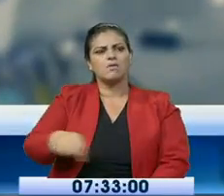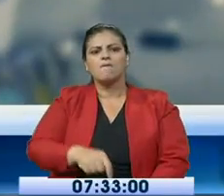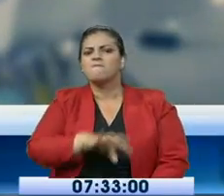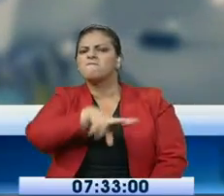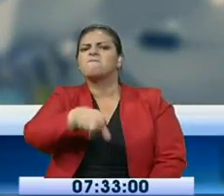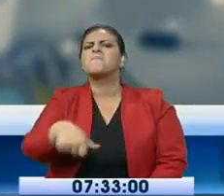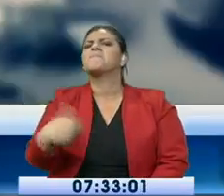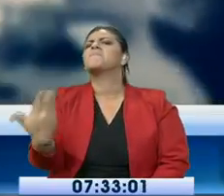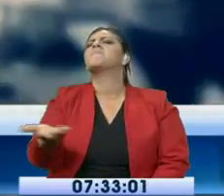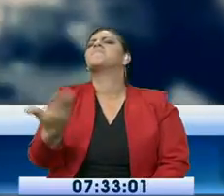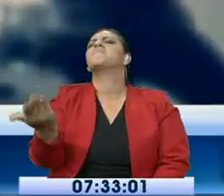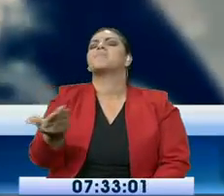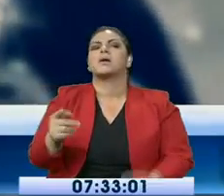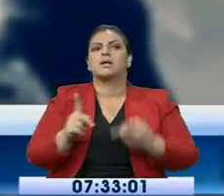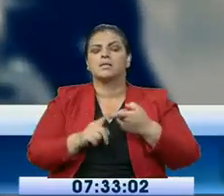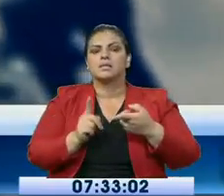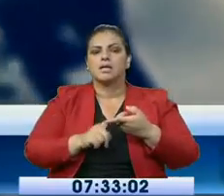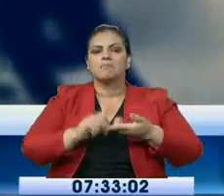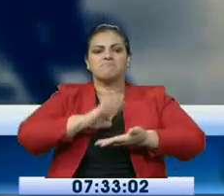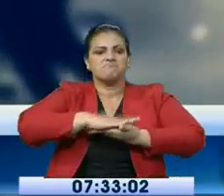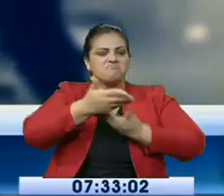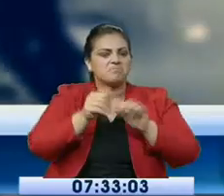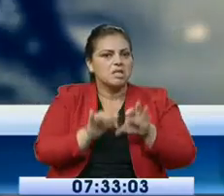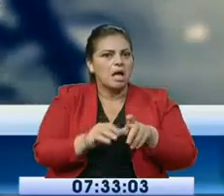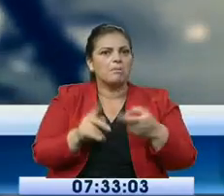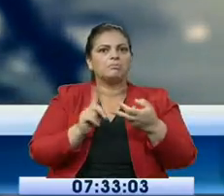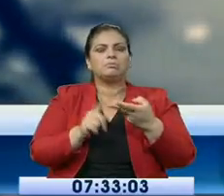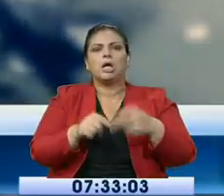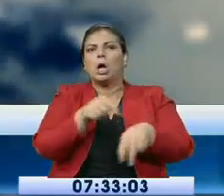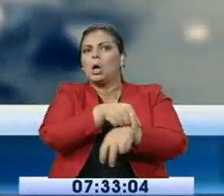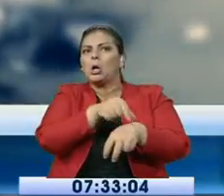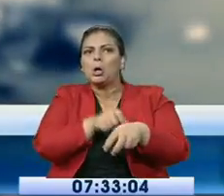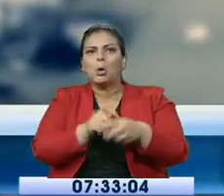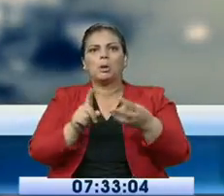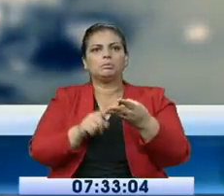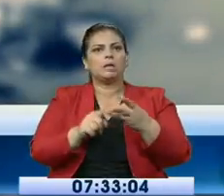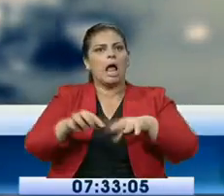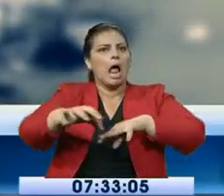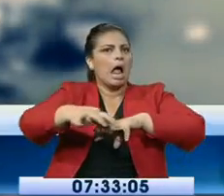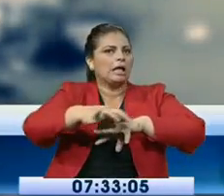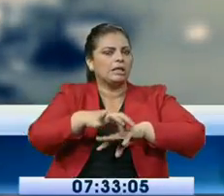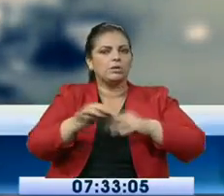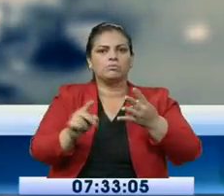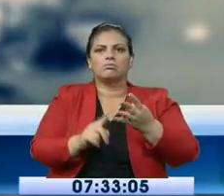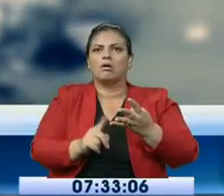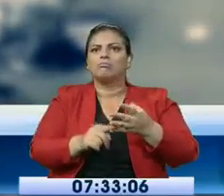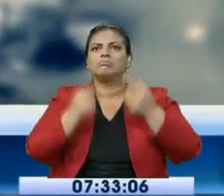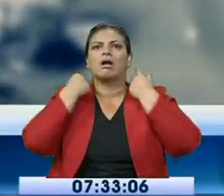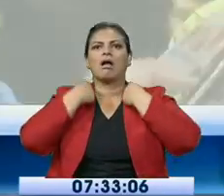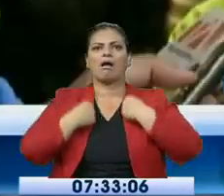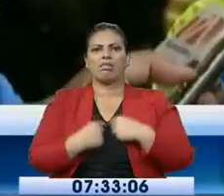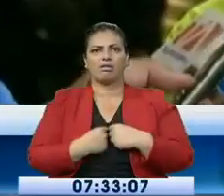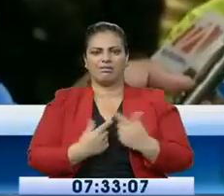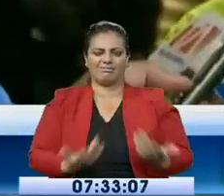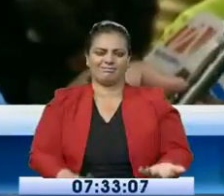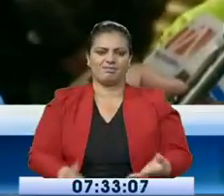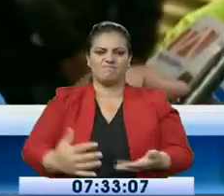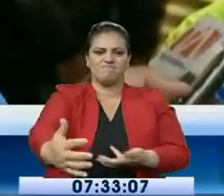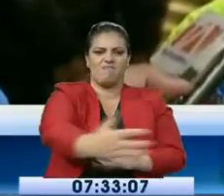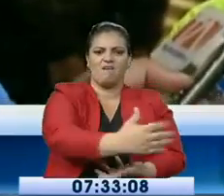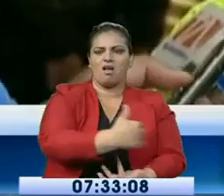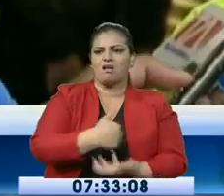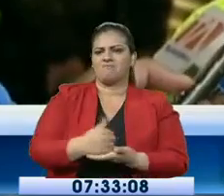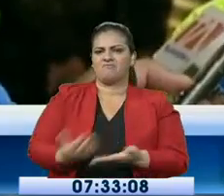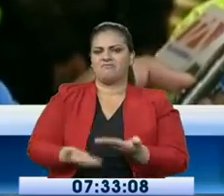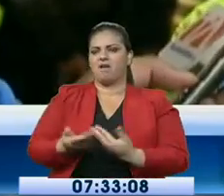anillos, cadenas, es decir, objetos que tienen demanda en el mundo de la cachinería, lo que genera dinero rápido. Y 12 versiones de